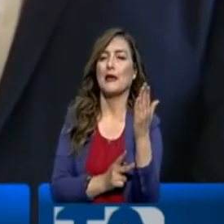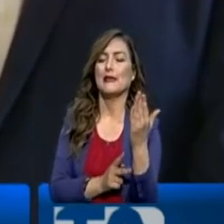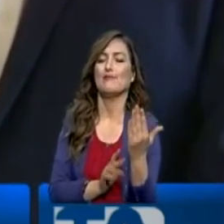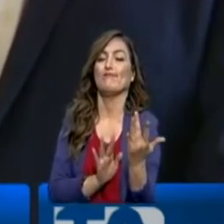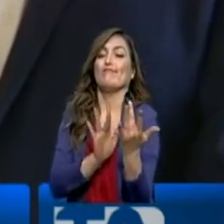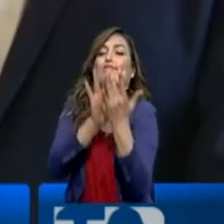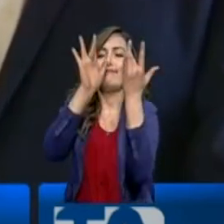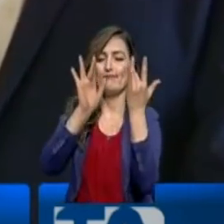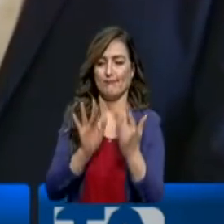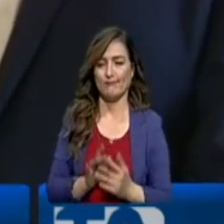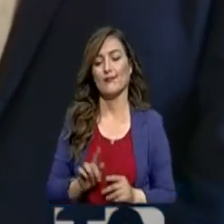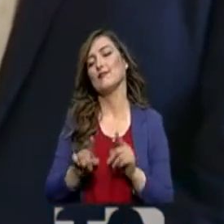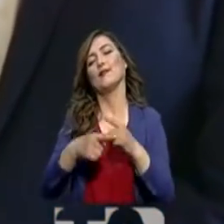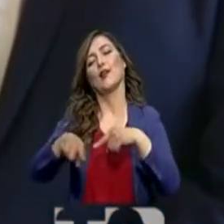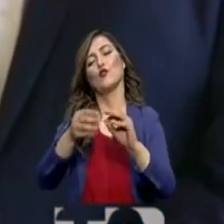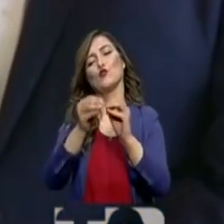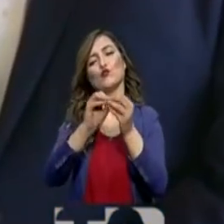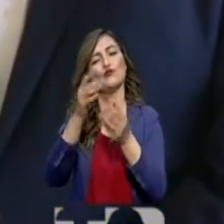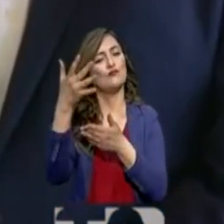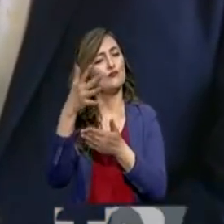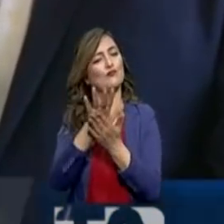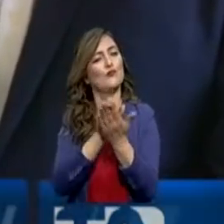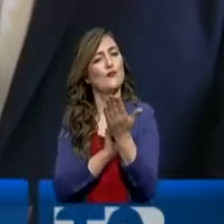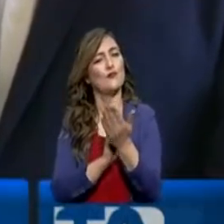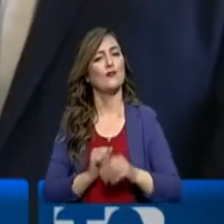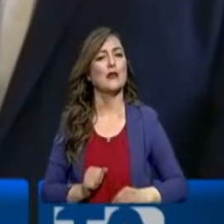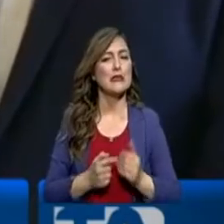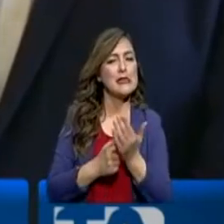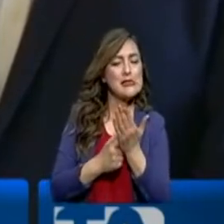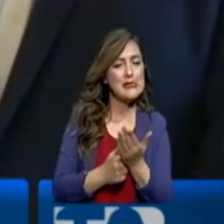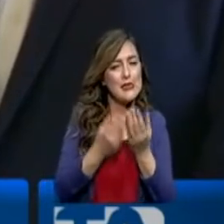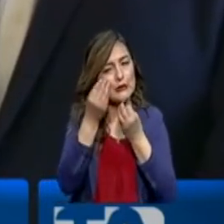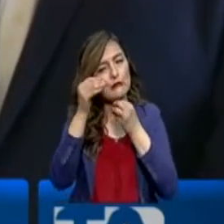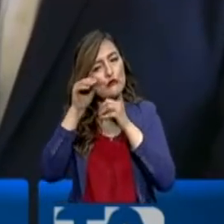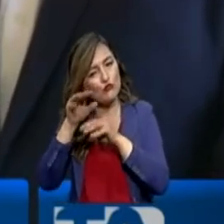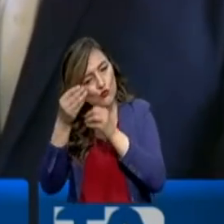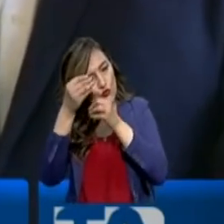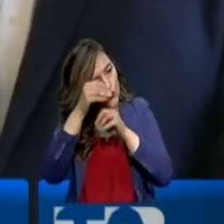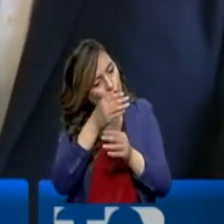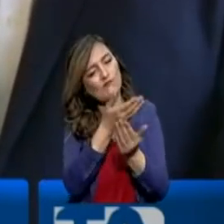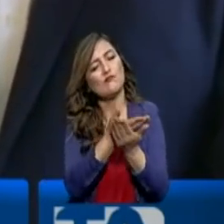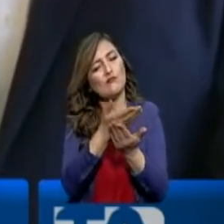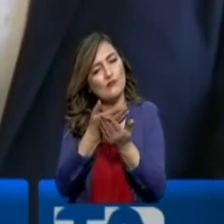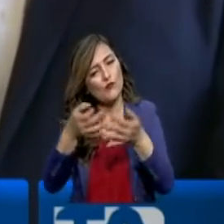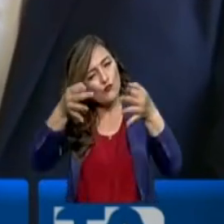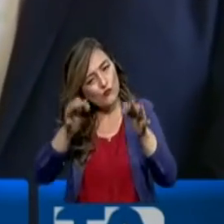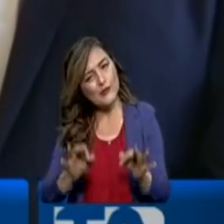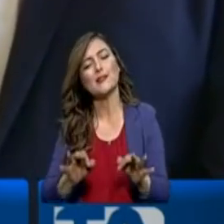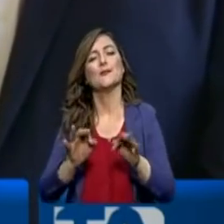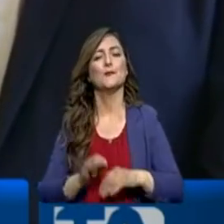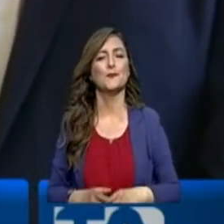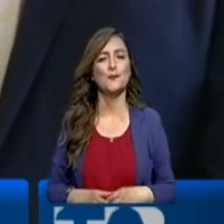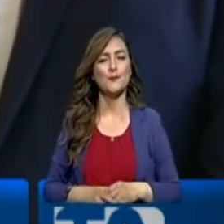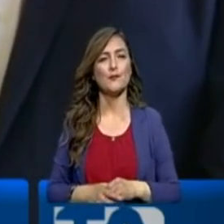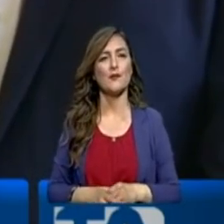acercamientos y encuentros con los jefes de bancada respecto a este proyecto. Nosotros definimos y les pusimos en conocimiento que vamos a presentarlo oficialmente y en